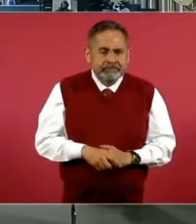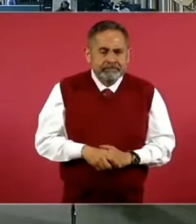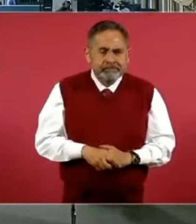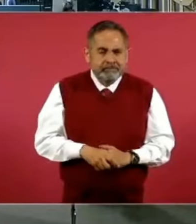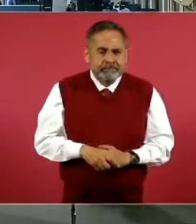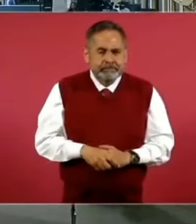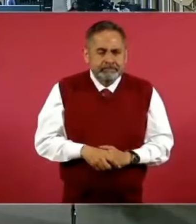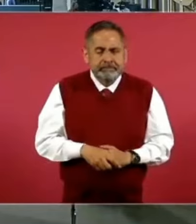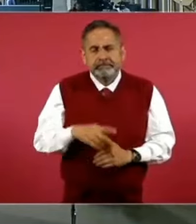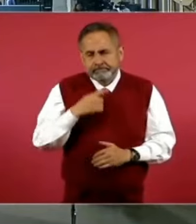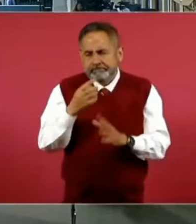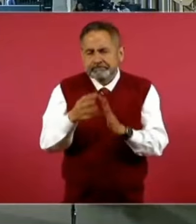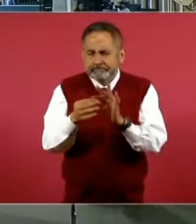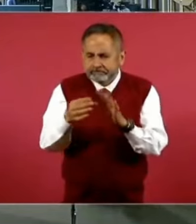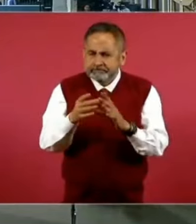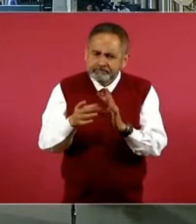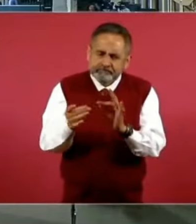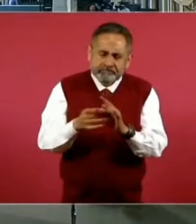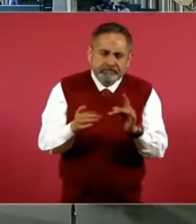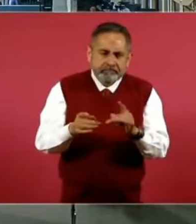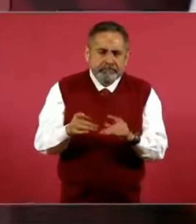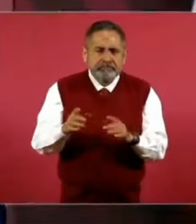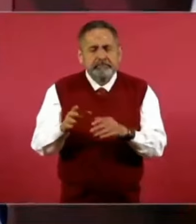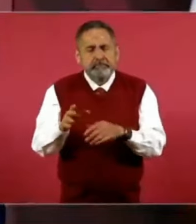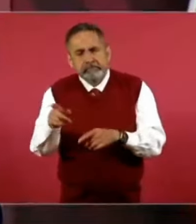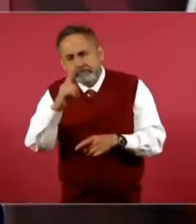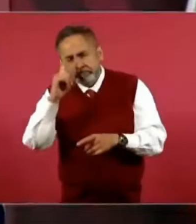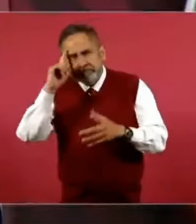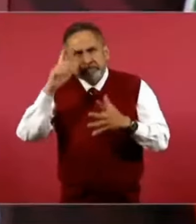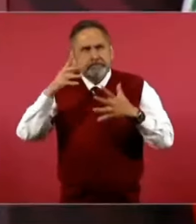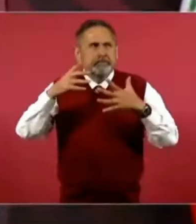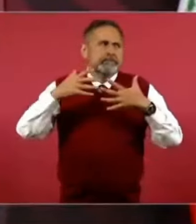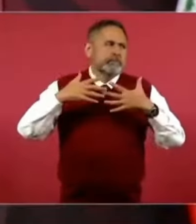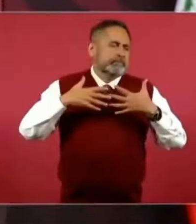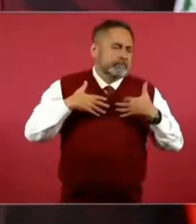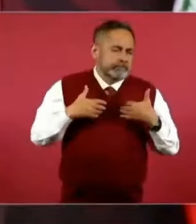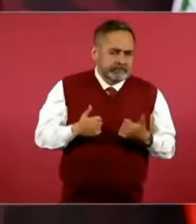Y ya los convencí, ¿no?